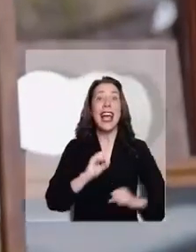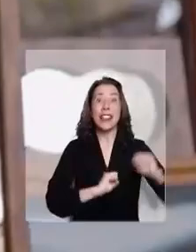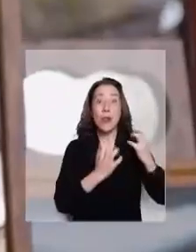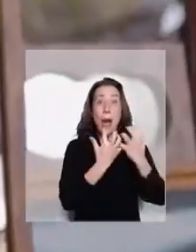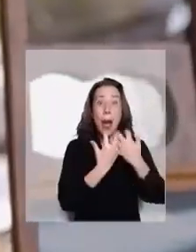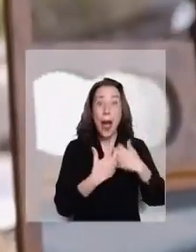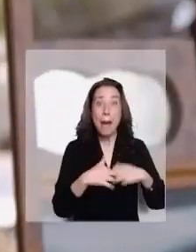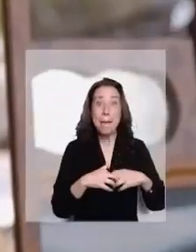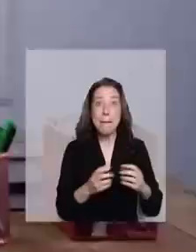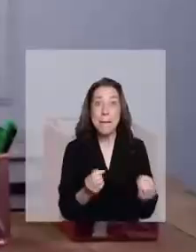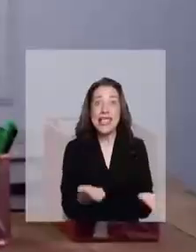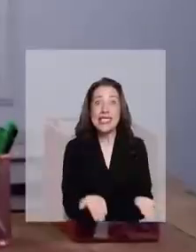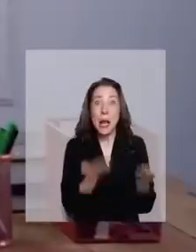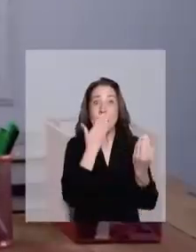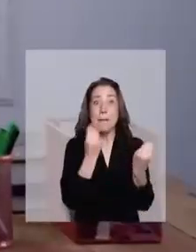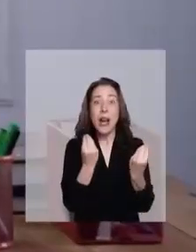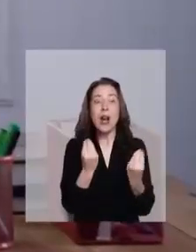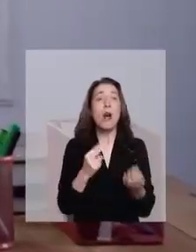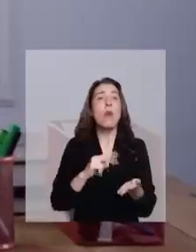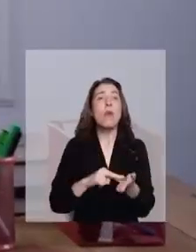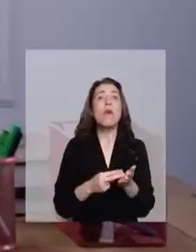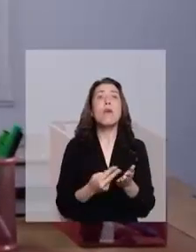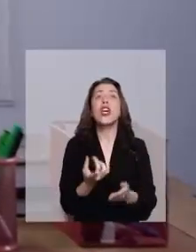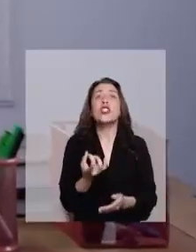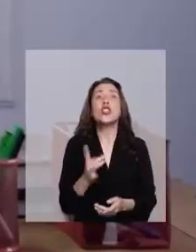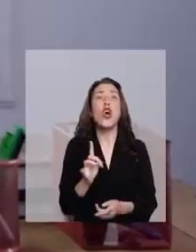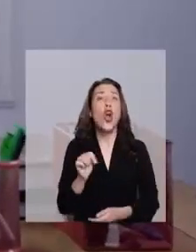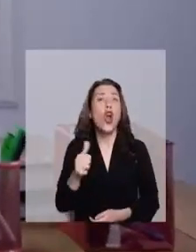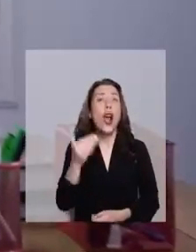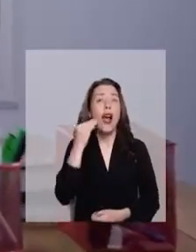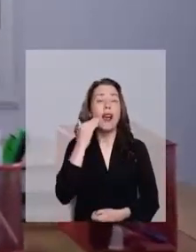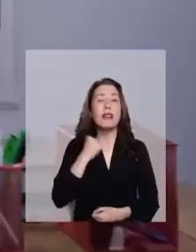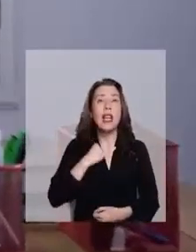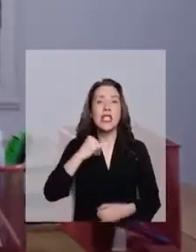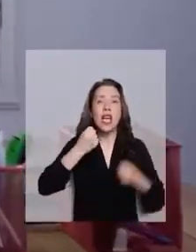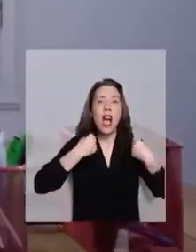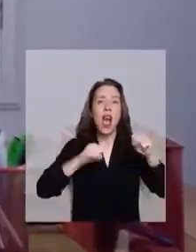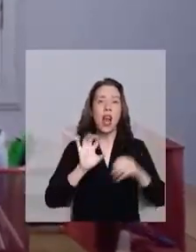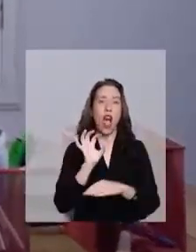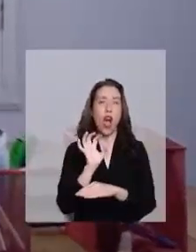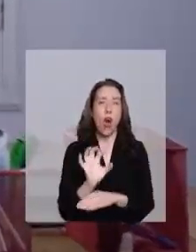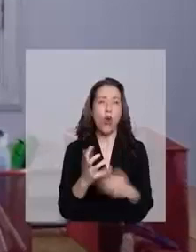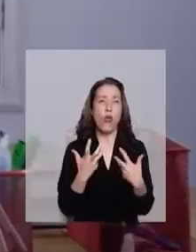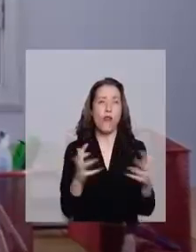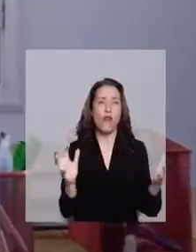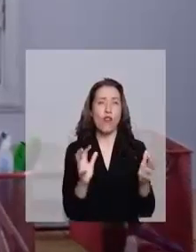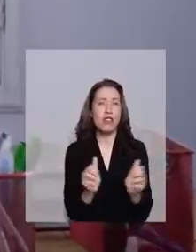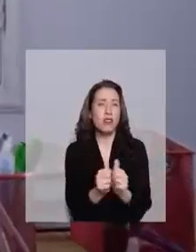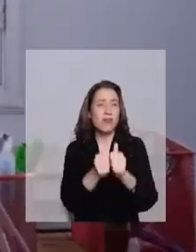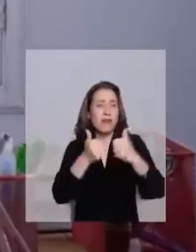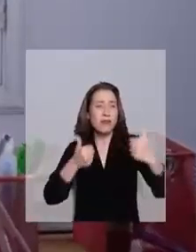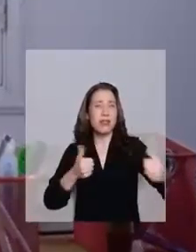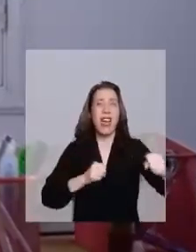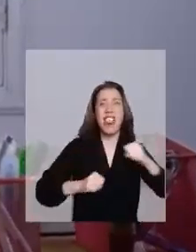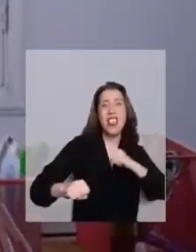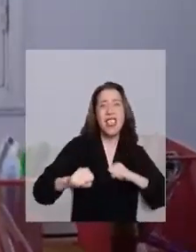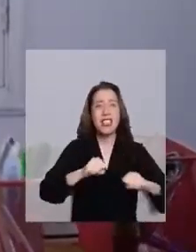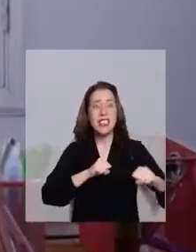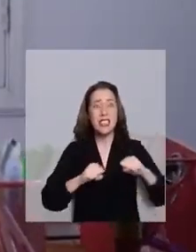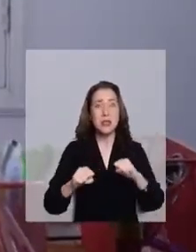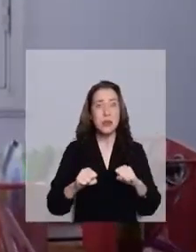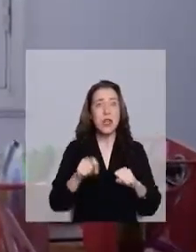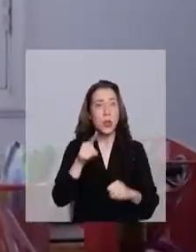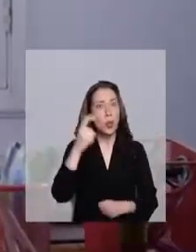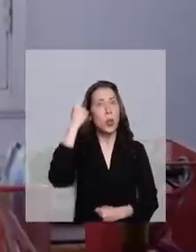que tu pyme le vaya bien. El problema de quedarnos a punto es que va a seguir ganando el odio, la violencia, el desencuentro, la